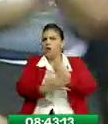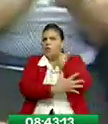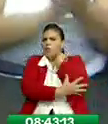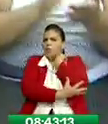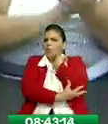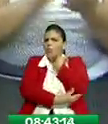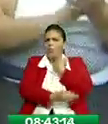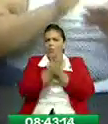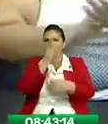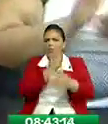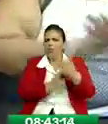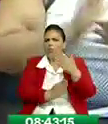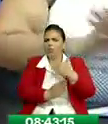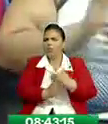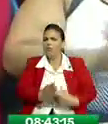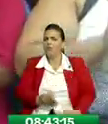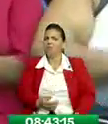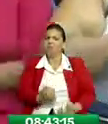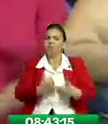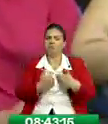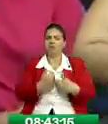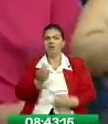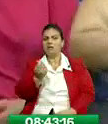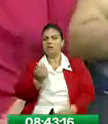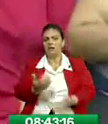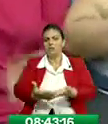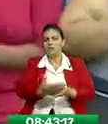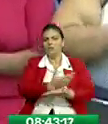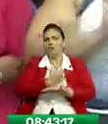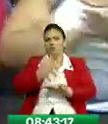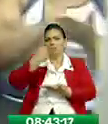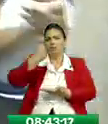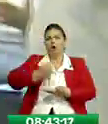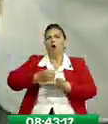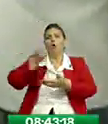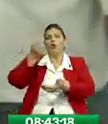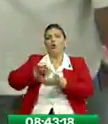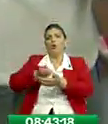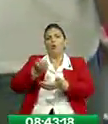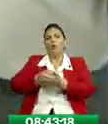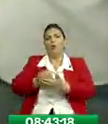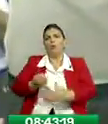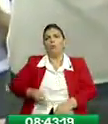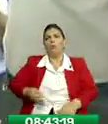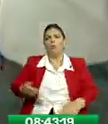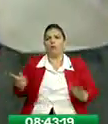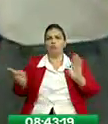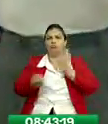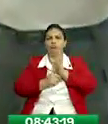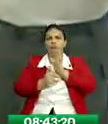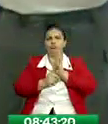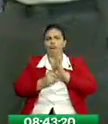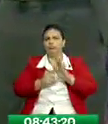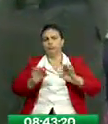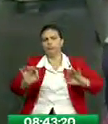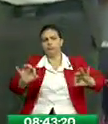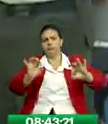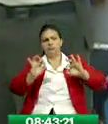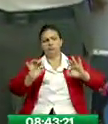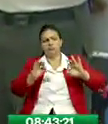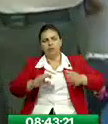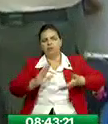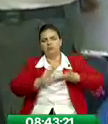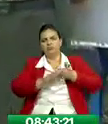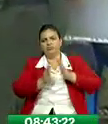embargo, un aplauso para ustedes, aplauso para la policía y aplauso también para todas las organizaciones y